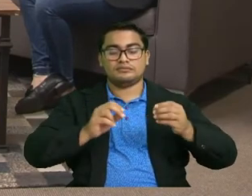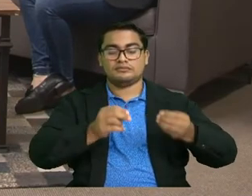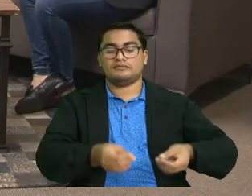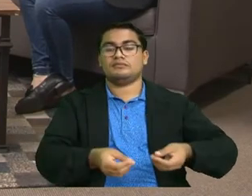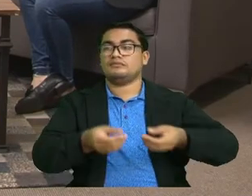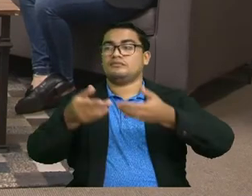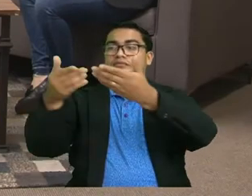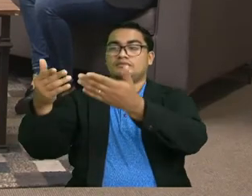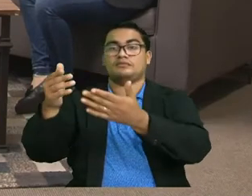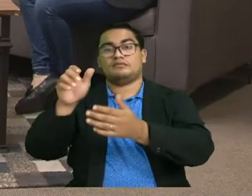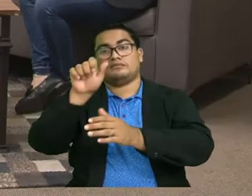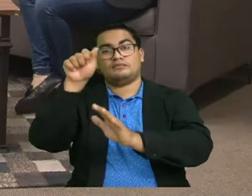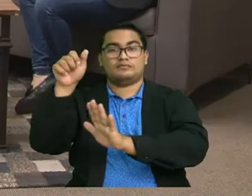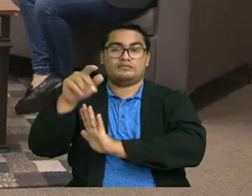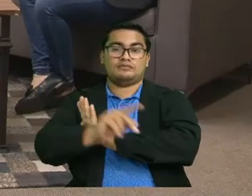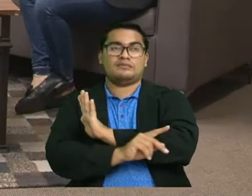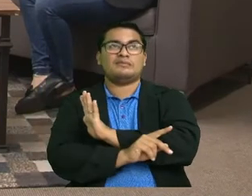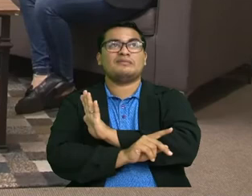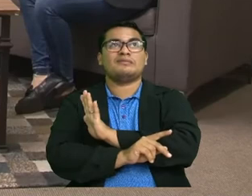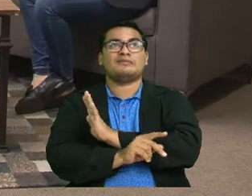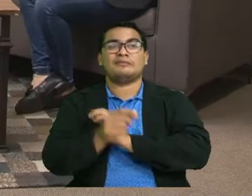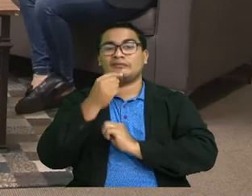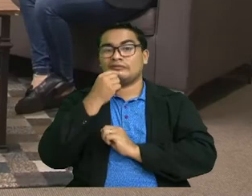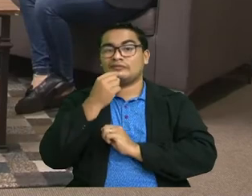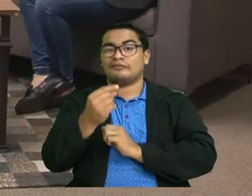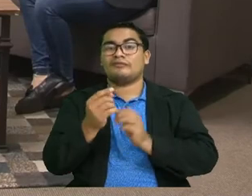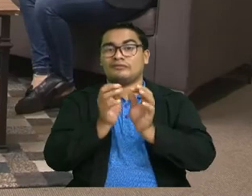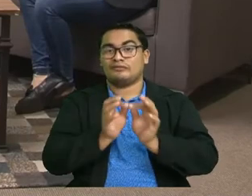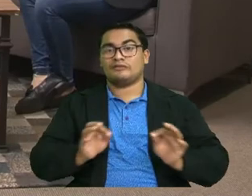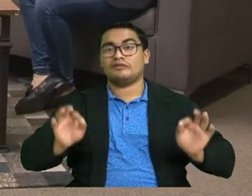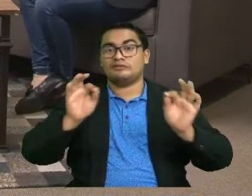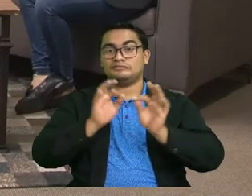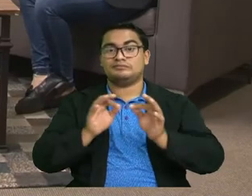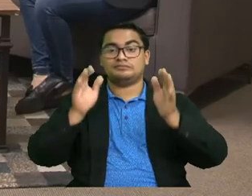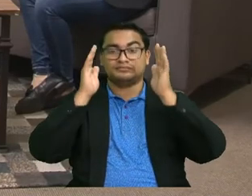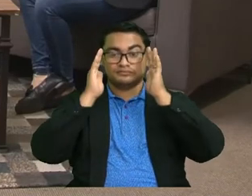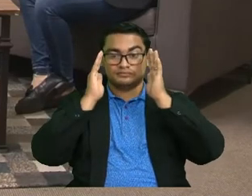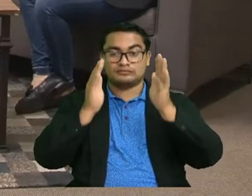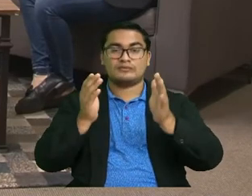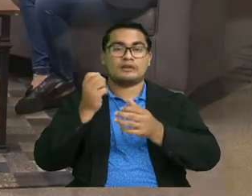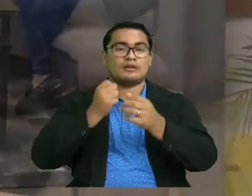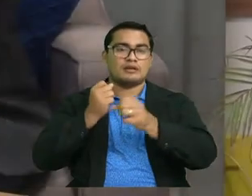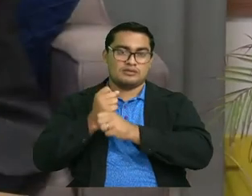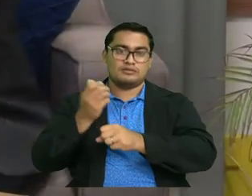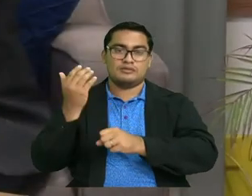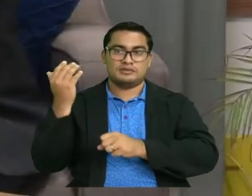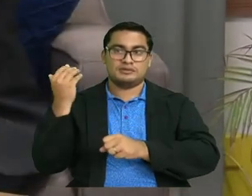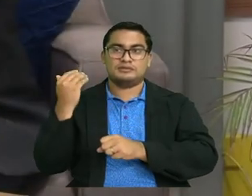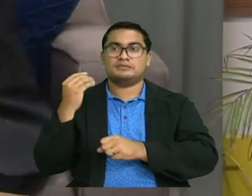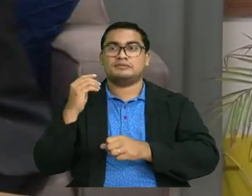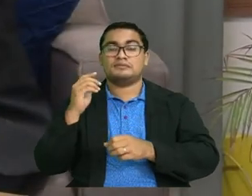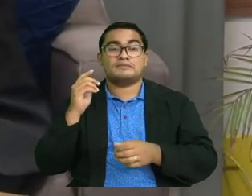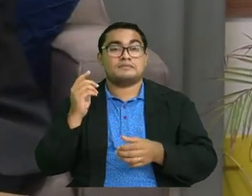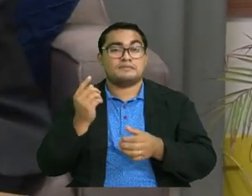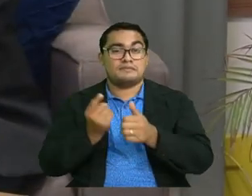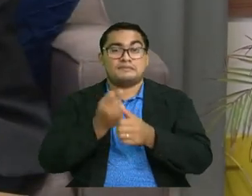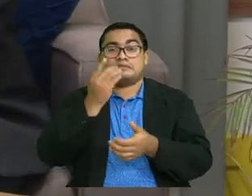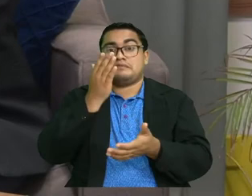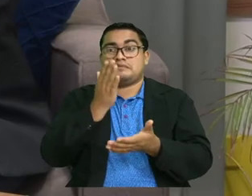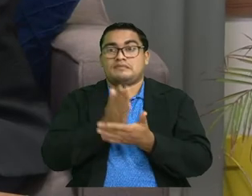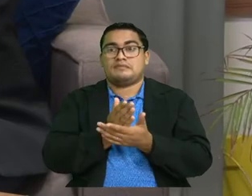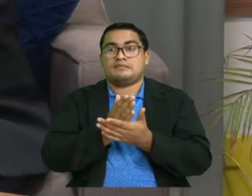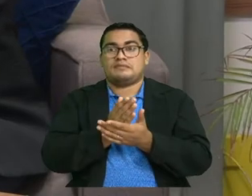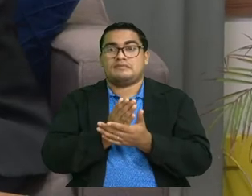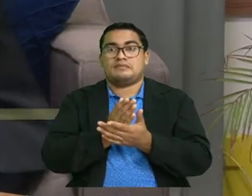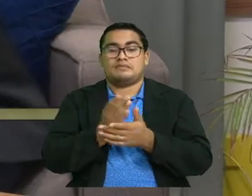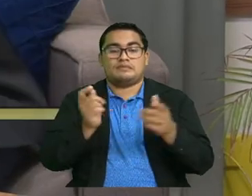pasado, de hecho, en nuestra segunda edición nos enfocamos en eso, en la exportación, ¿verdad? El primer año era un espacio para los más pequeños. Imagínate cómo hemos